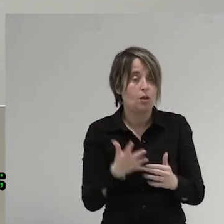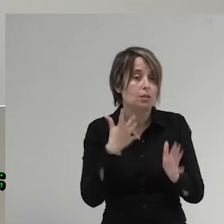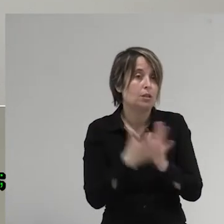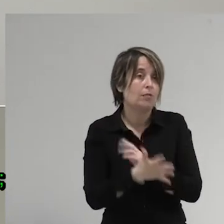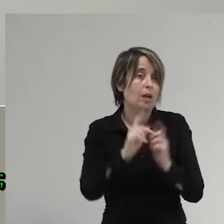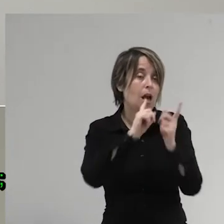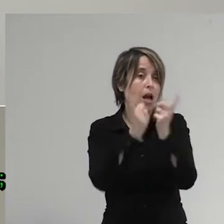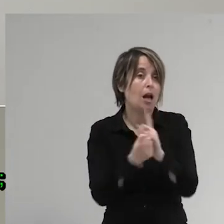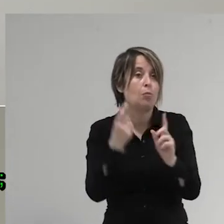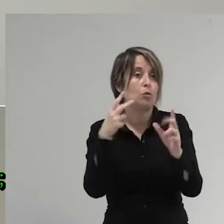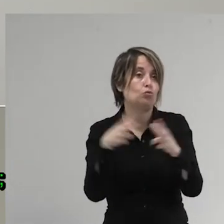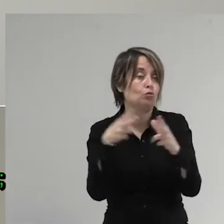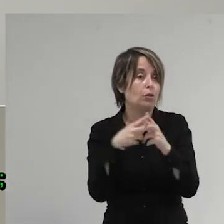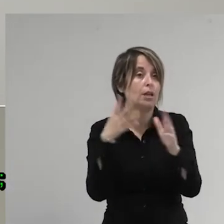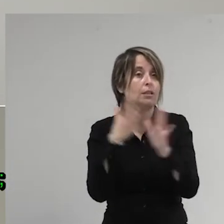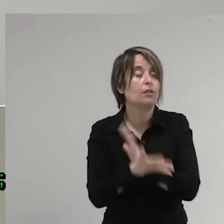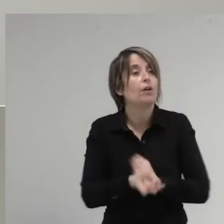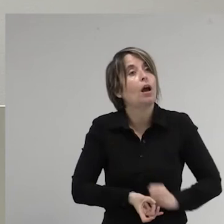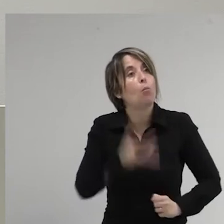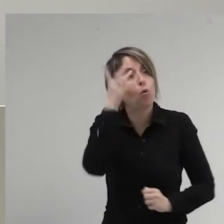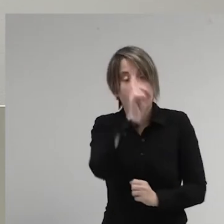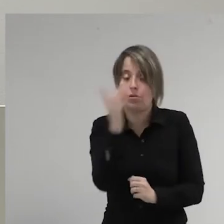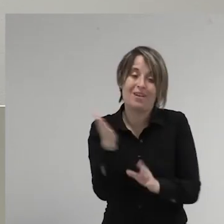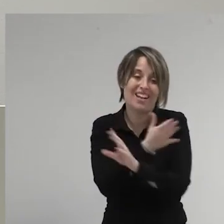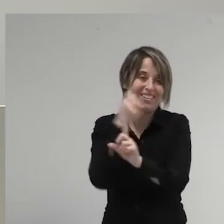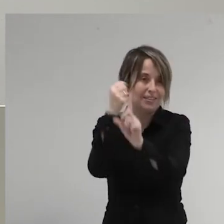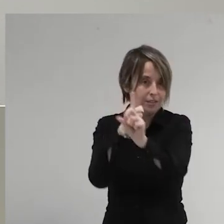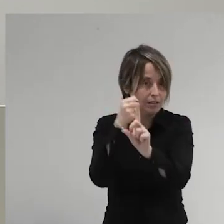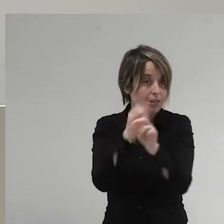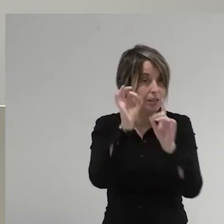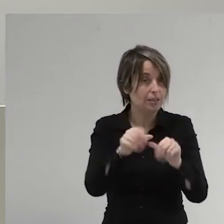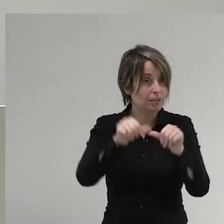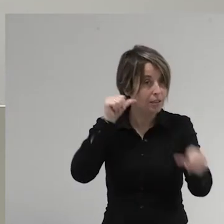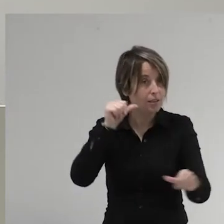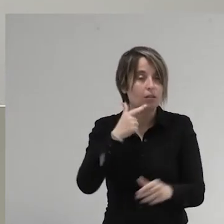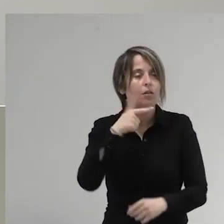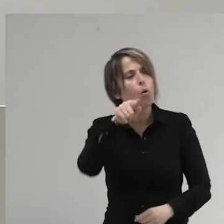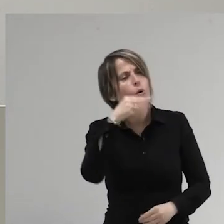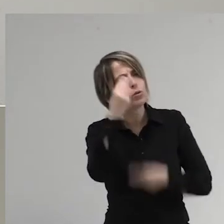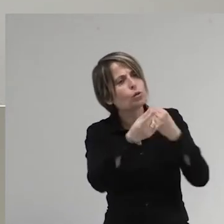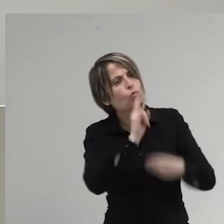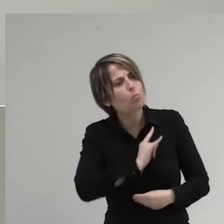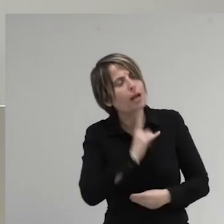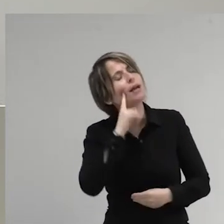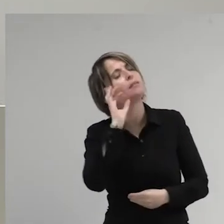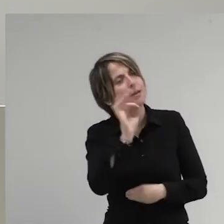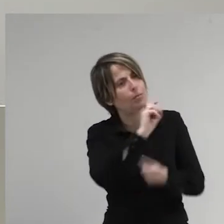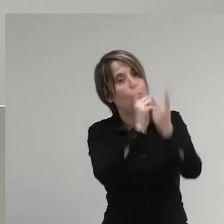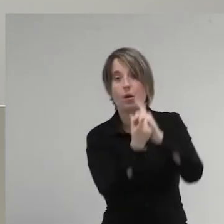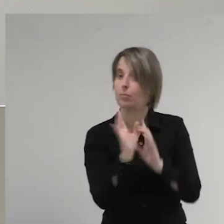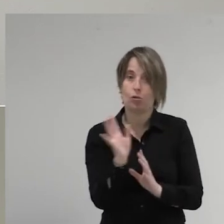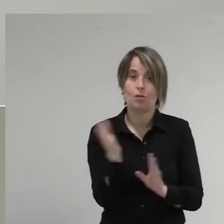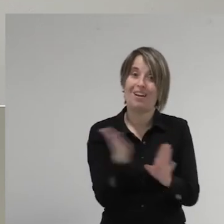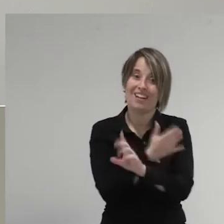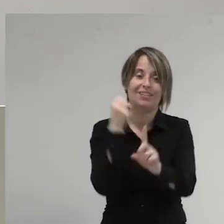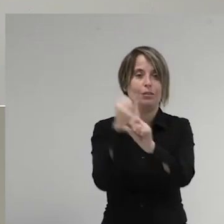malos, es que alguien forzó esos cambios. Eso históricamente ha sido así. Nadie dijo, ay, eso está muy mal, y dijo, ay, sí, es verdad, vamos a cambiarlo. No, eso